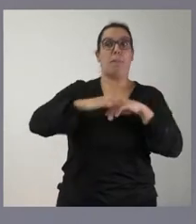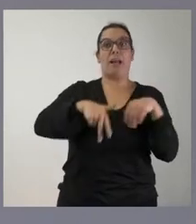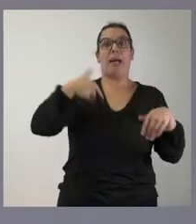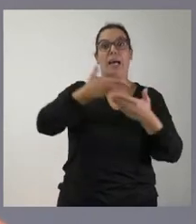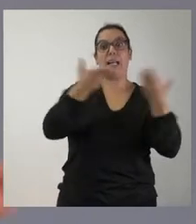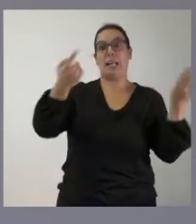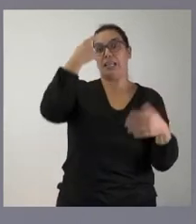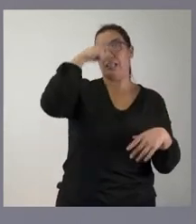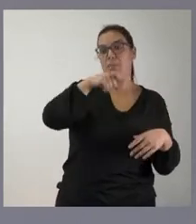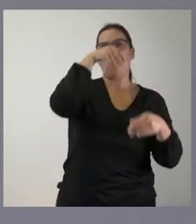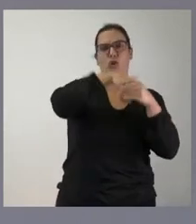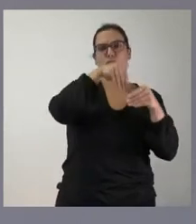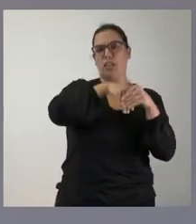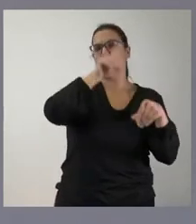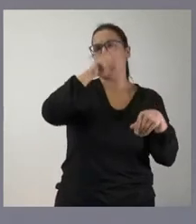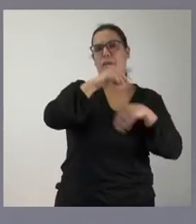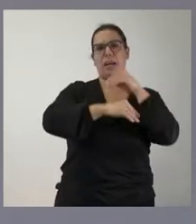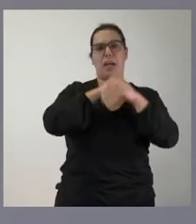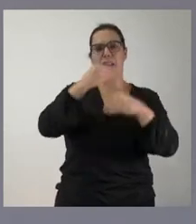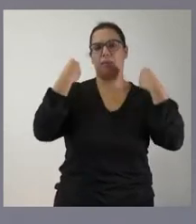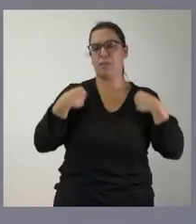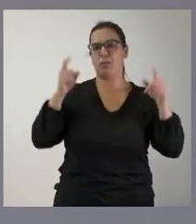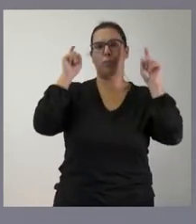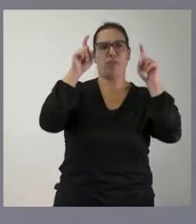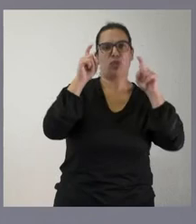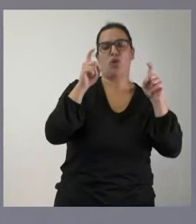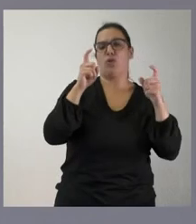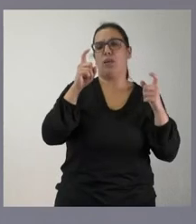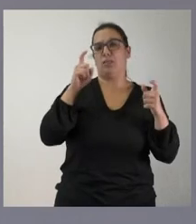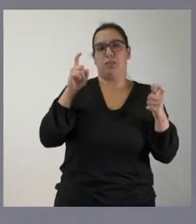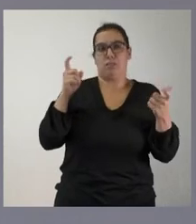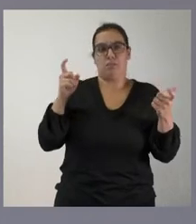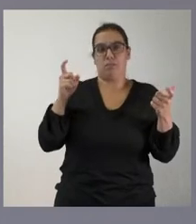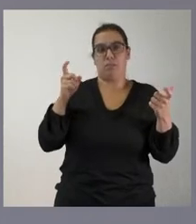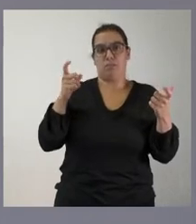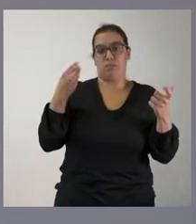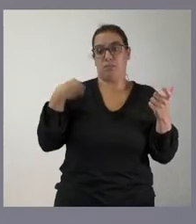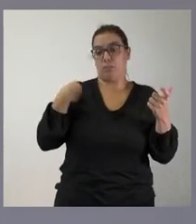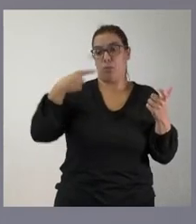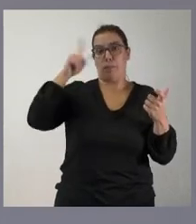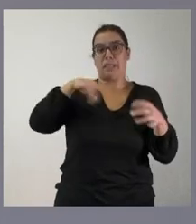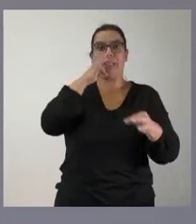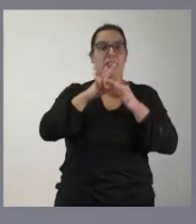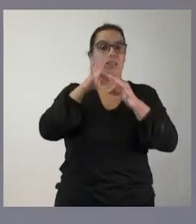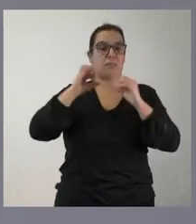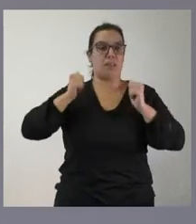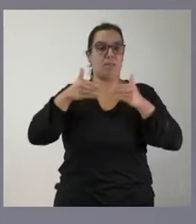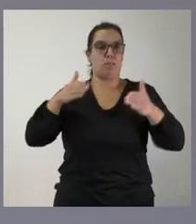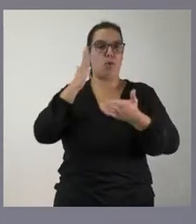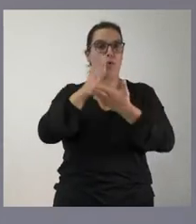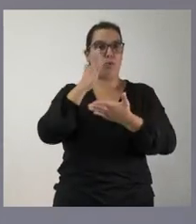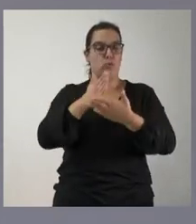currículos que se vienen aplicando también por parte de los profesores de los docentes desde que este mismo mes de septiembre se inició el curso